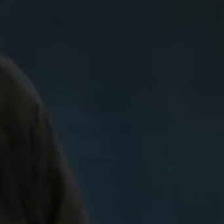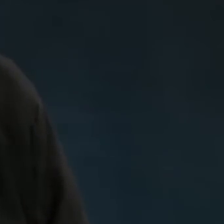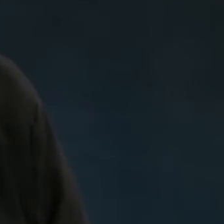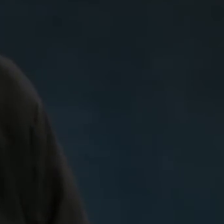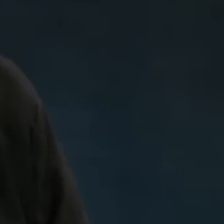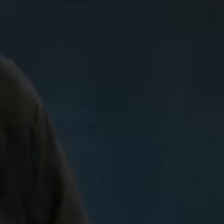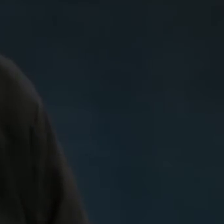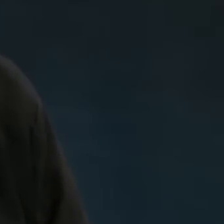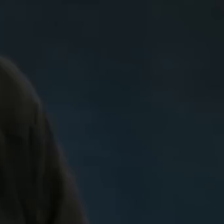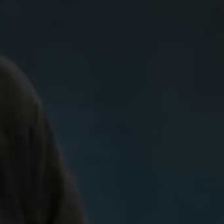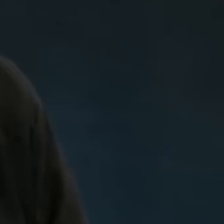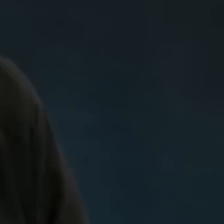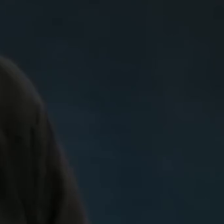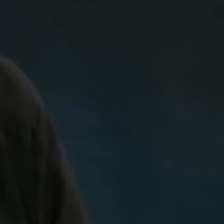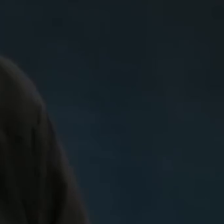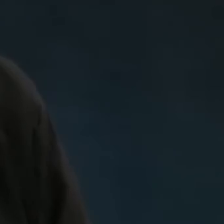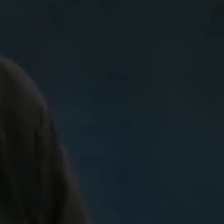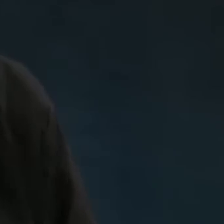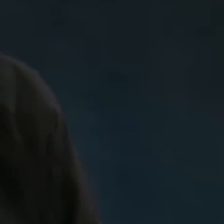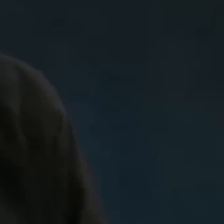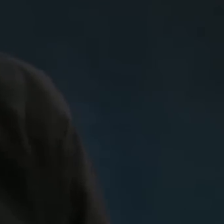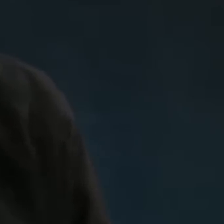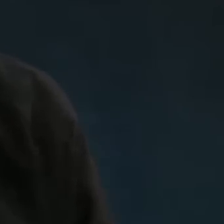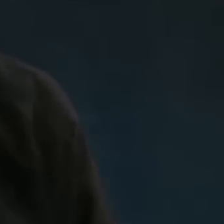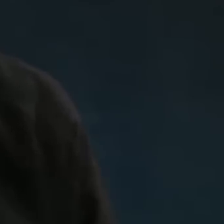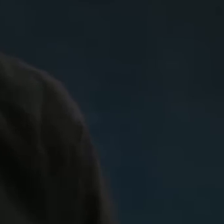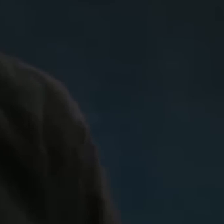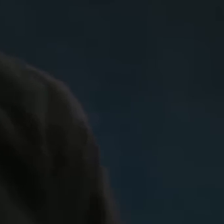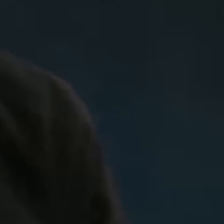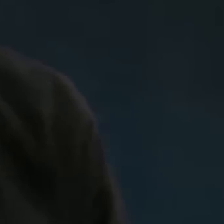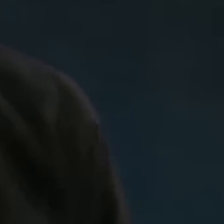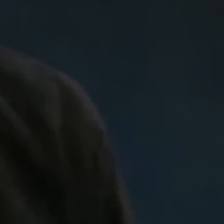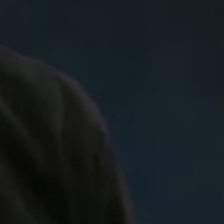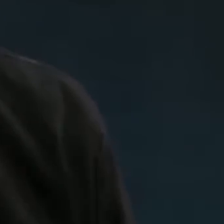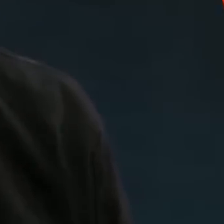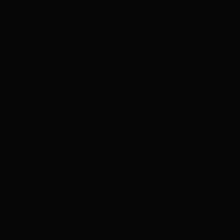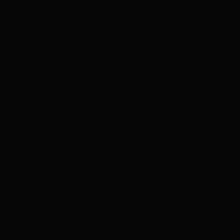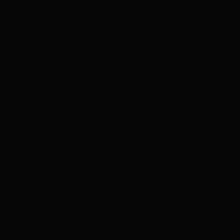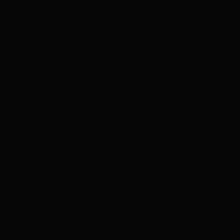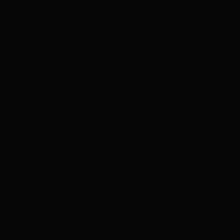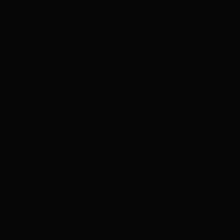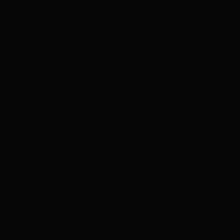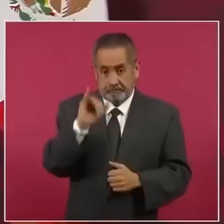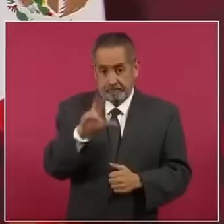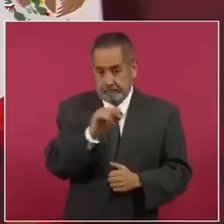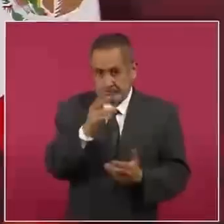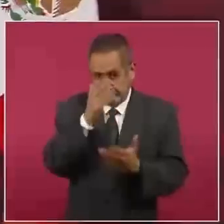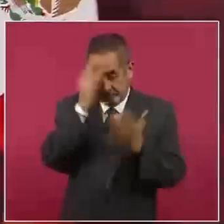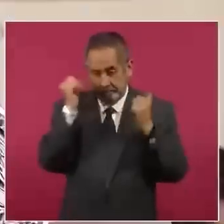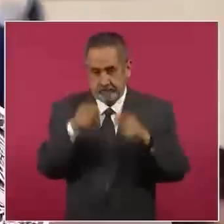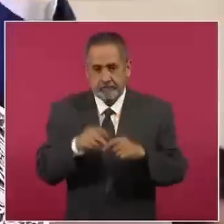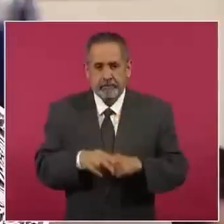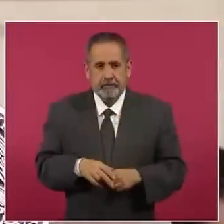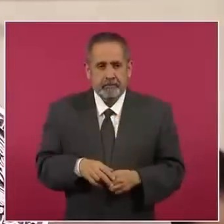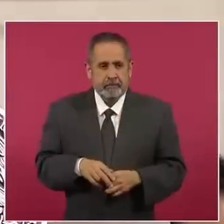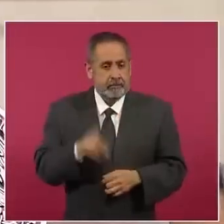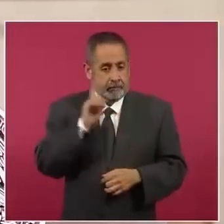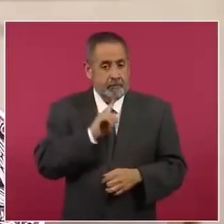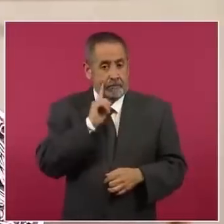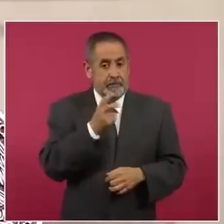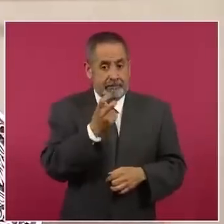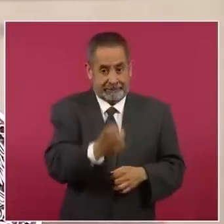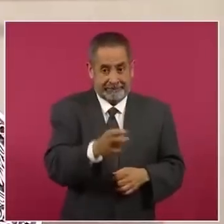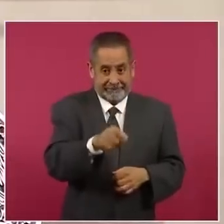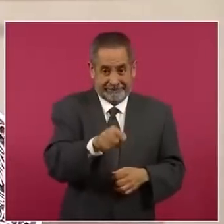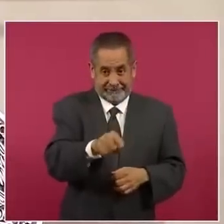Roldán. Mire nada más lo que dijo el presidente. Hasta a mí me dolió. Que esa periodista